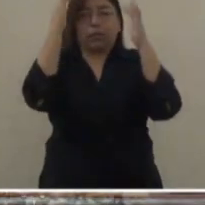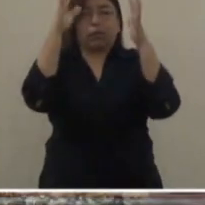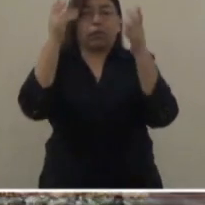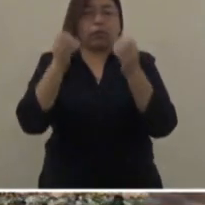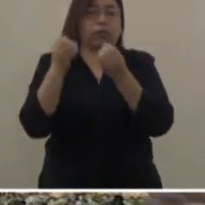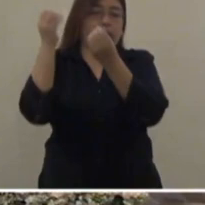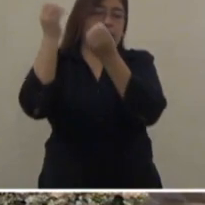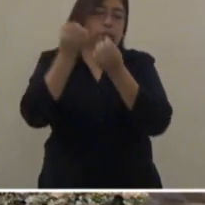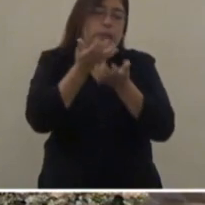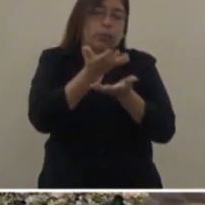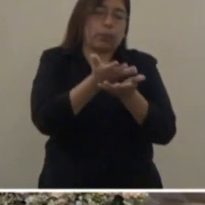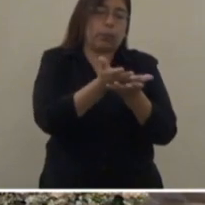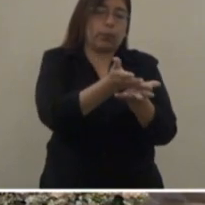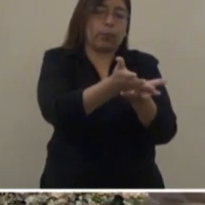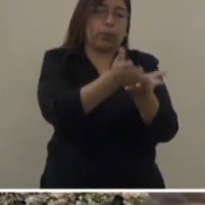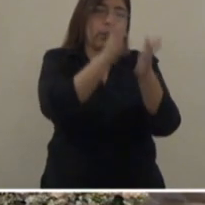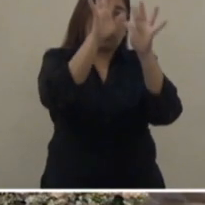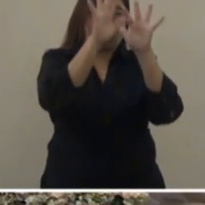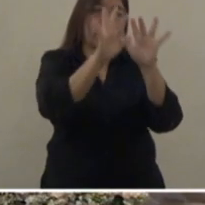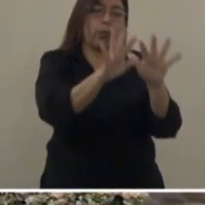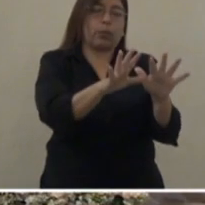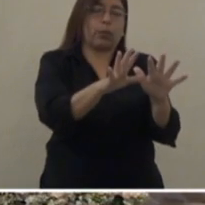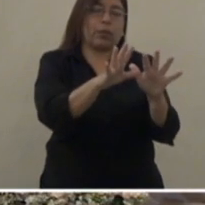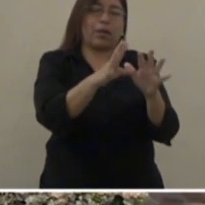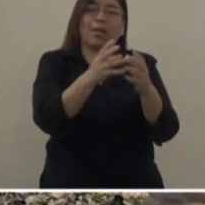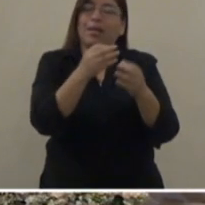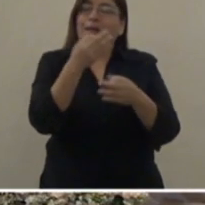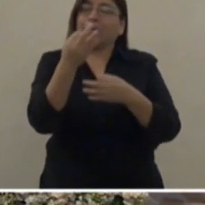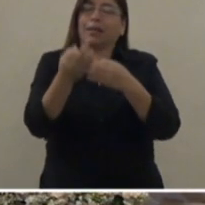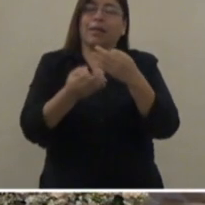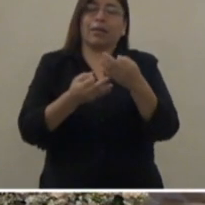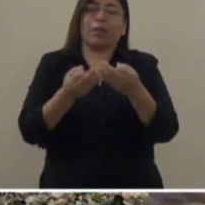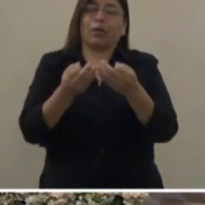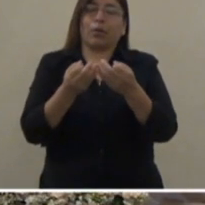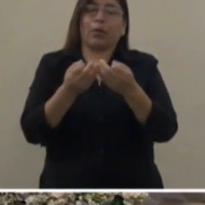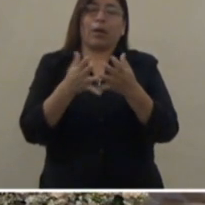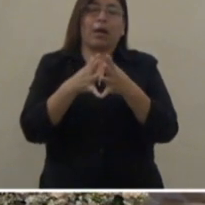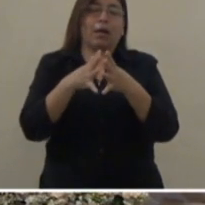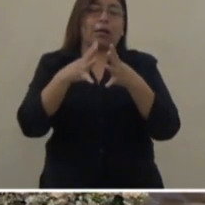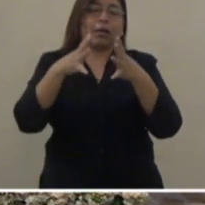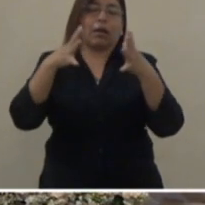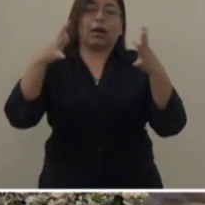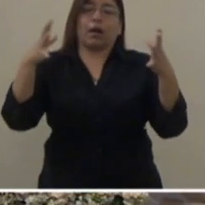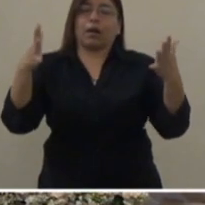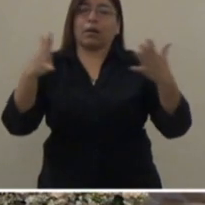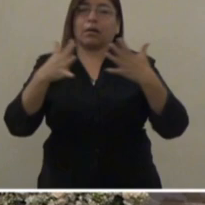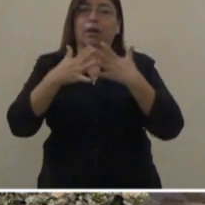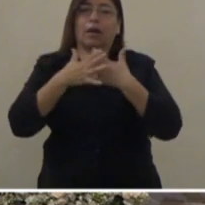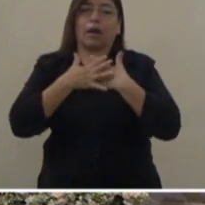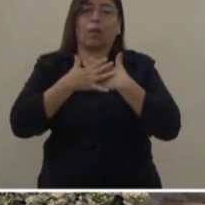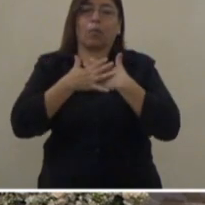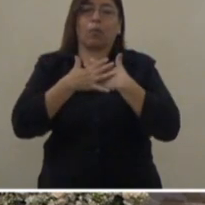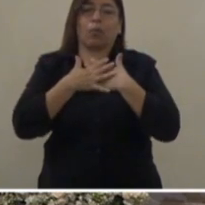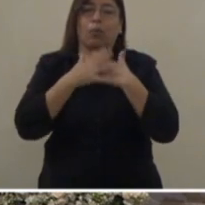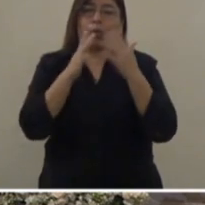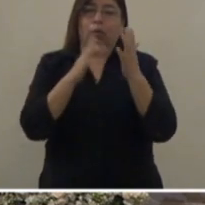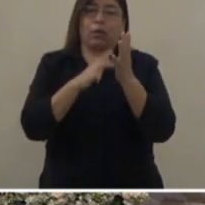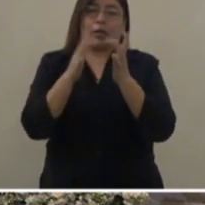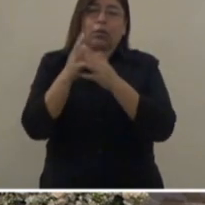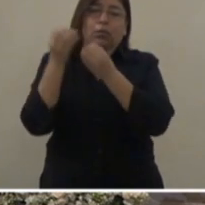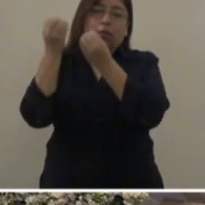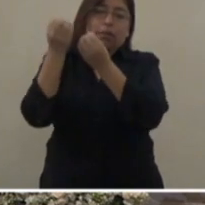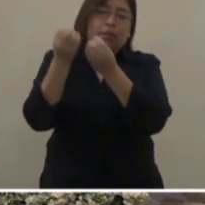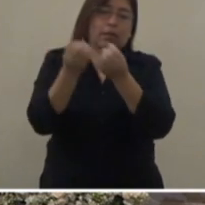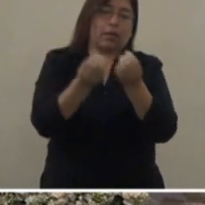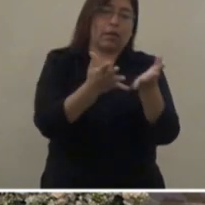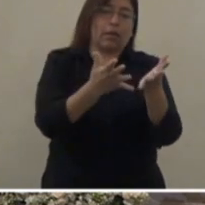es decir, la plenitud de su amor. Con esas tres señales queda muy